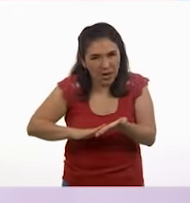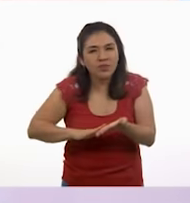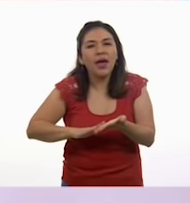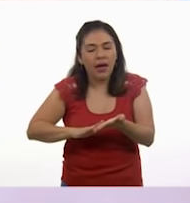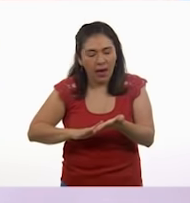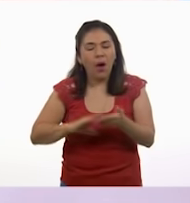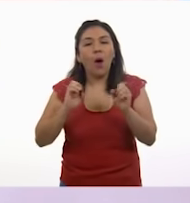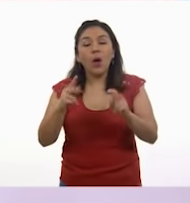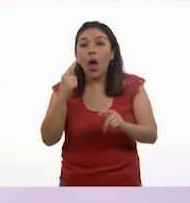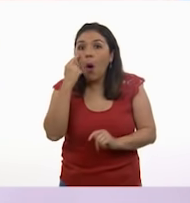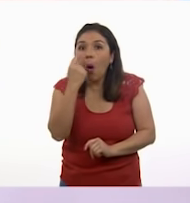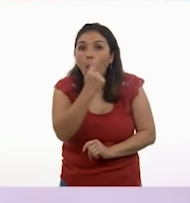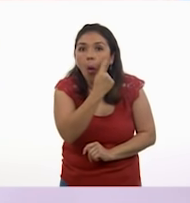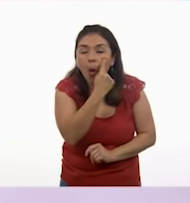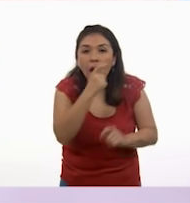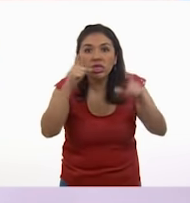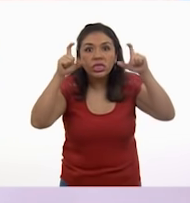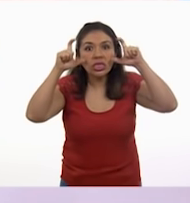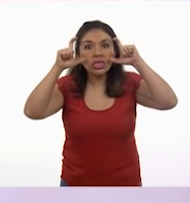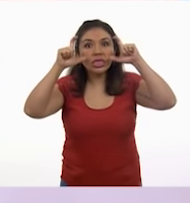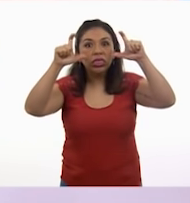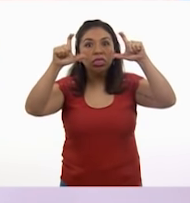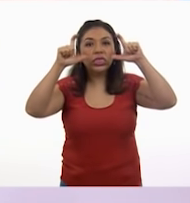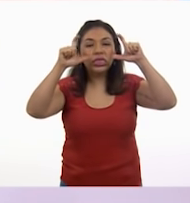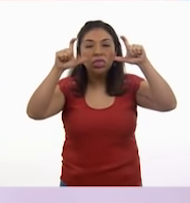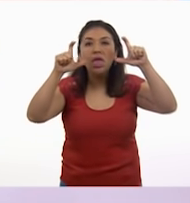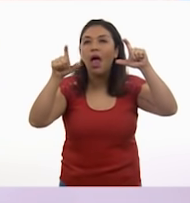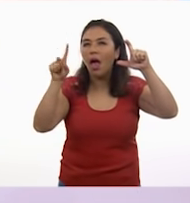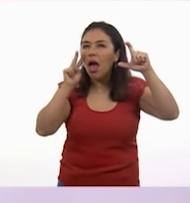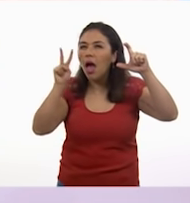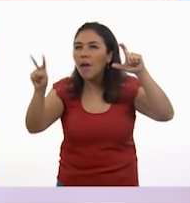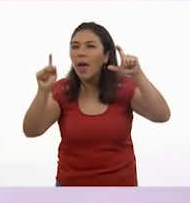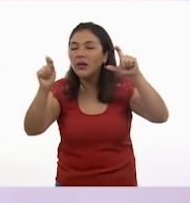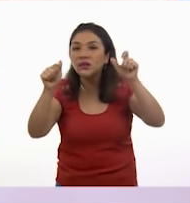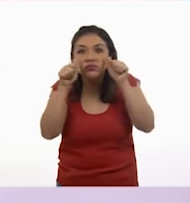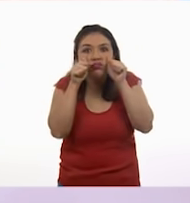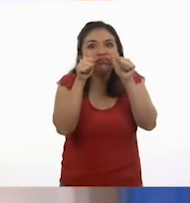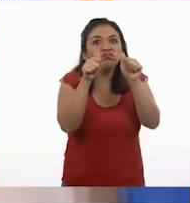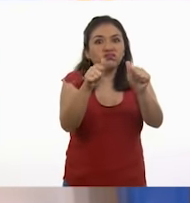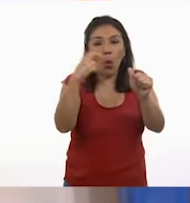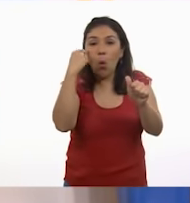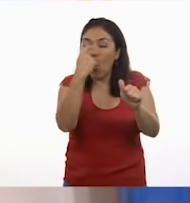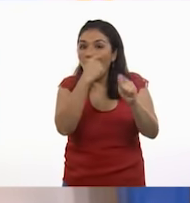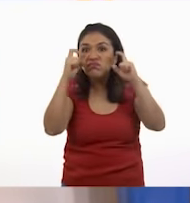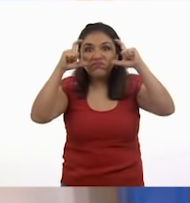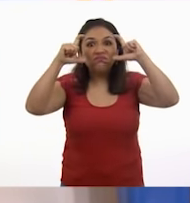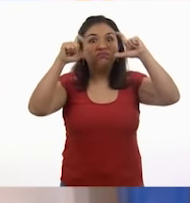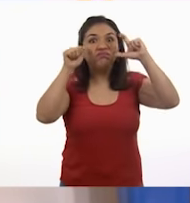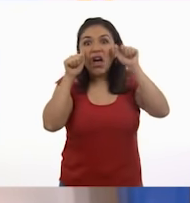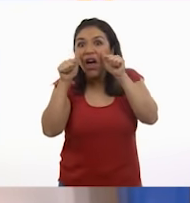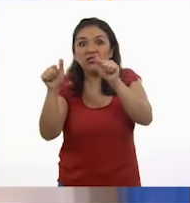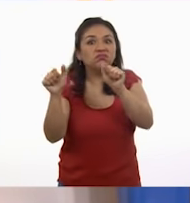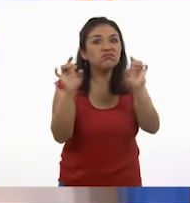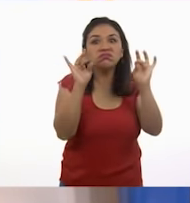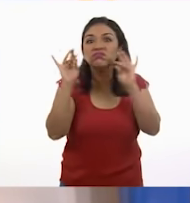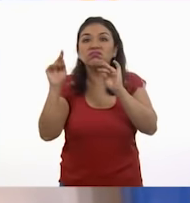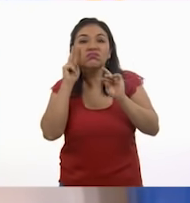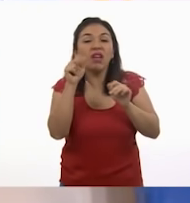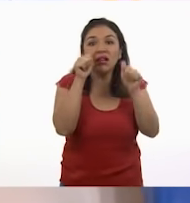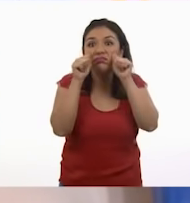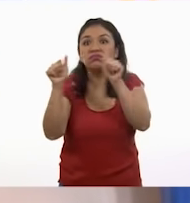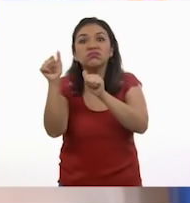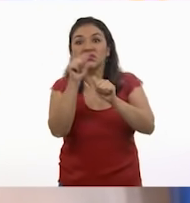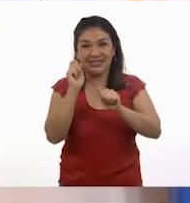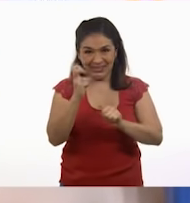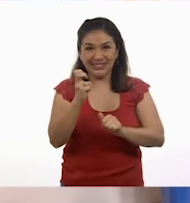ojos con ojos grandes entonces también podría ser alerta verdad abierta alerta ironía independiente